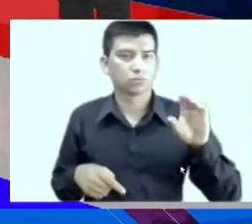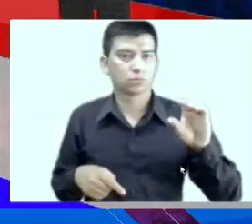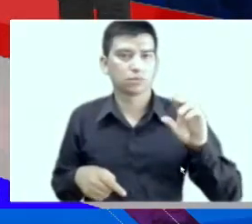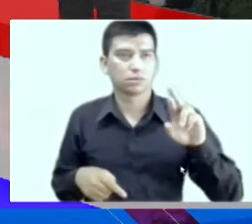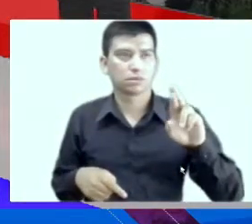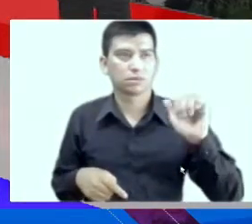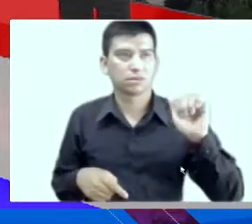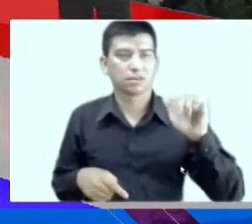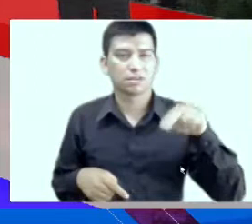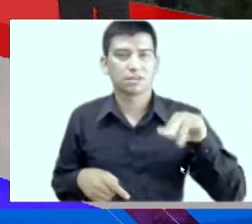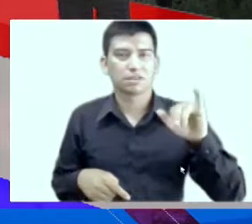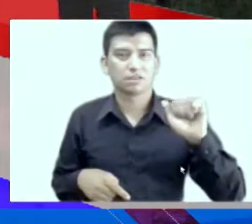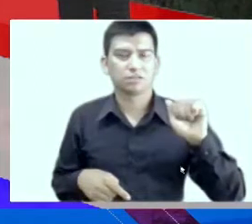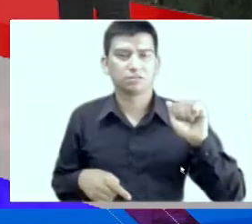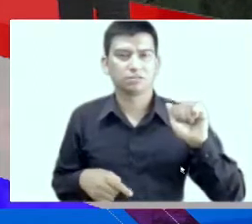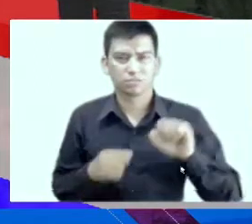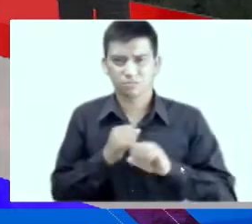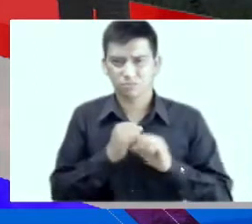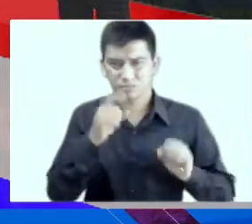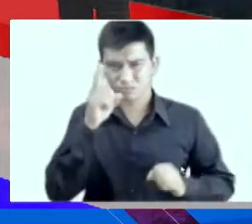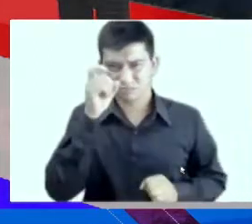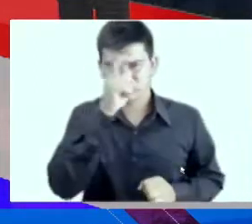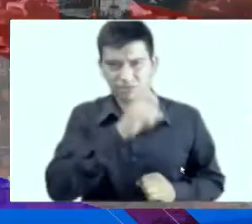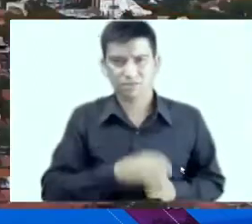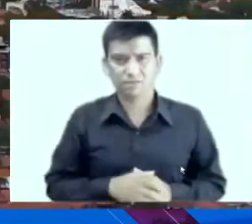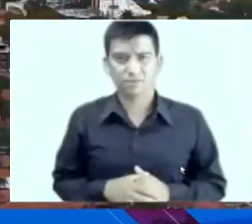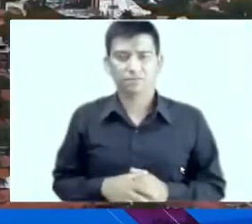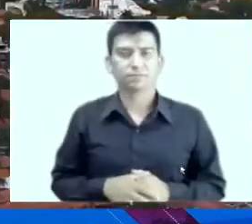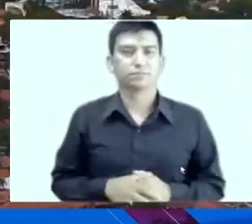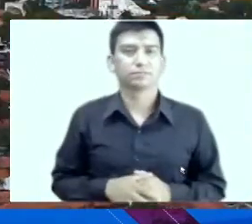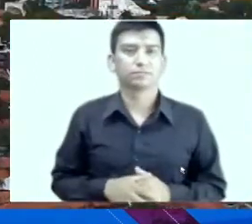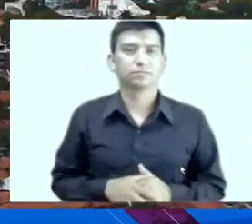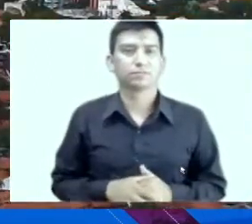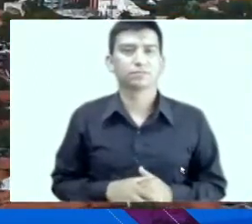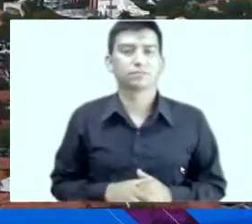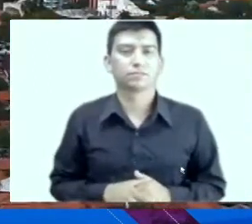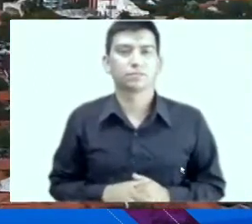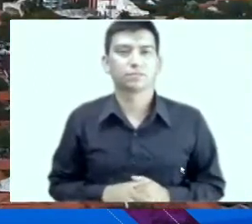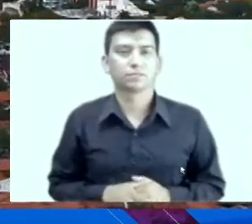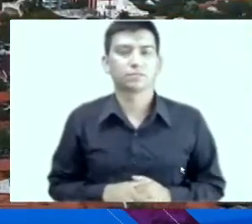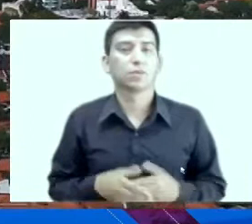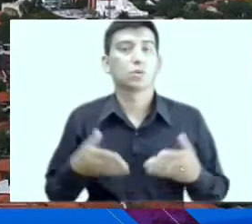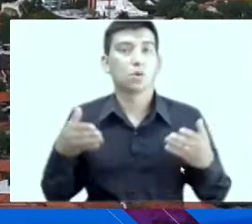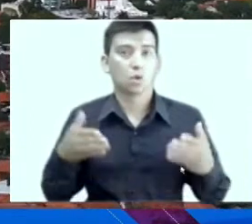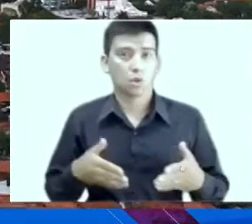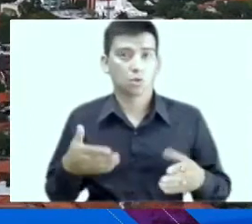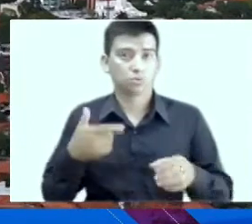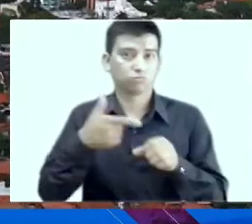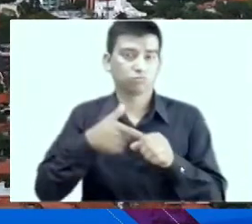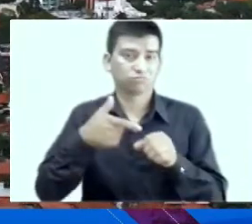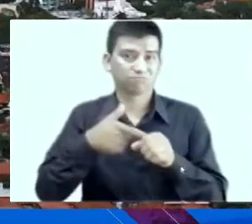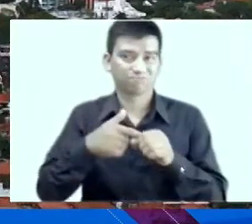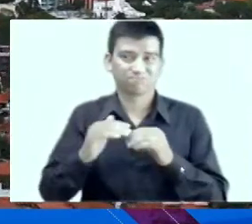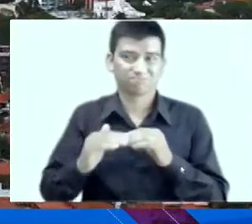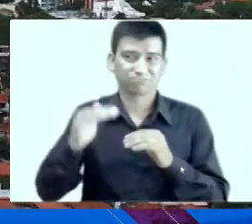Paraguay, ¿cuánto puede impactar? Bueno, si tenemos hoy por hoy que el barril del petróleo está rondando el umbral de los